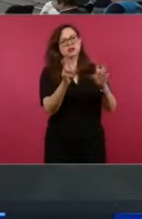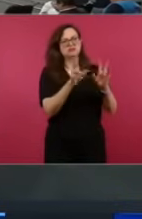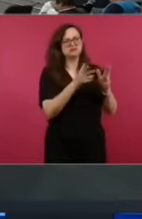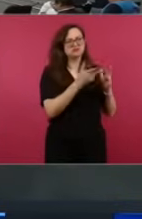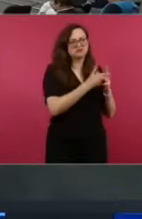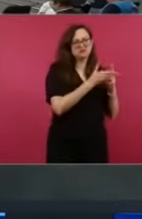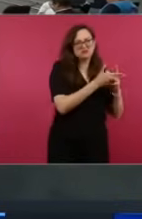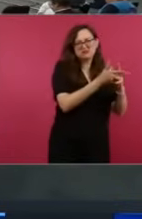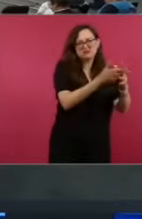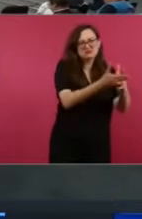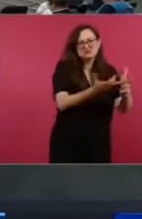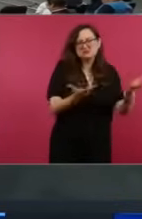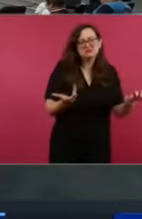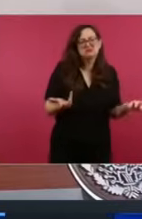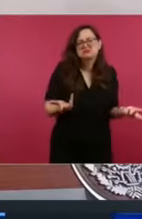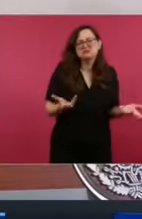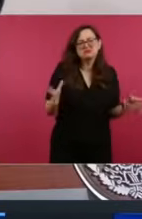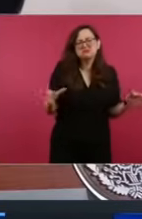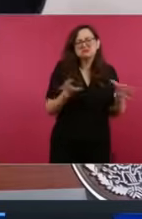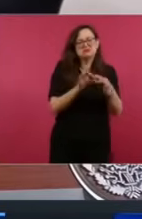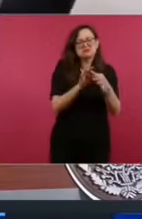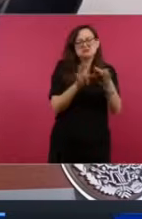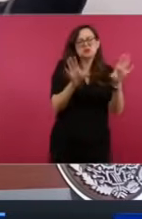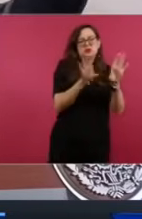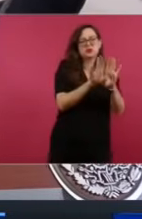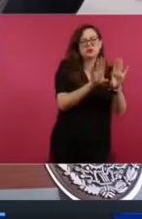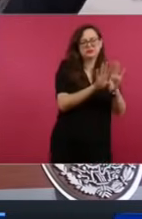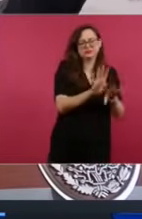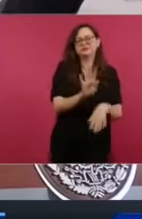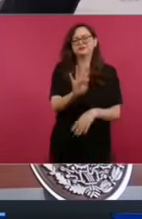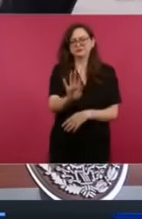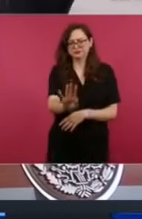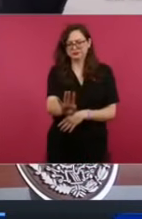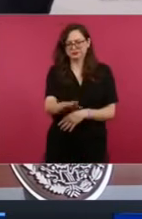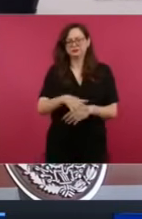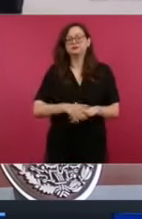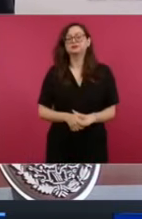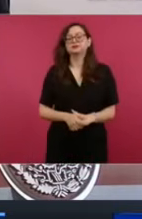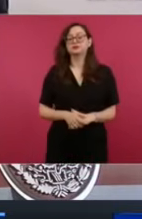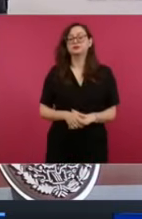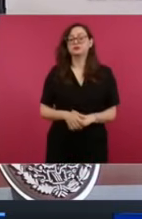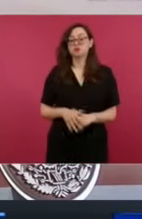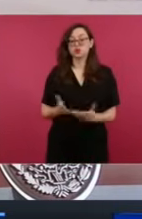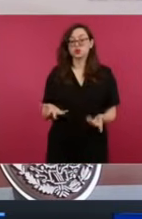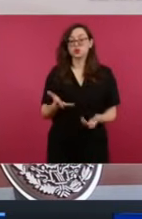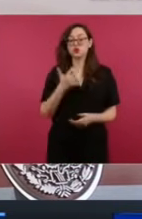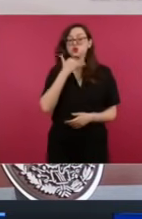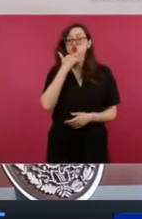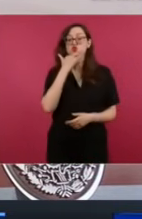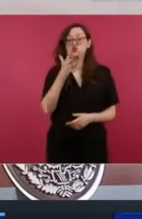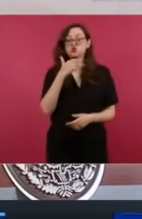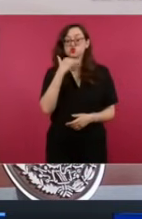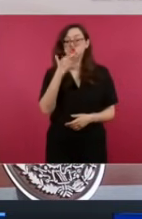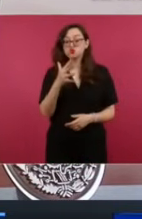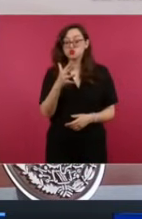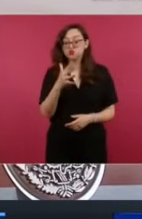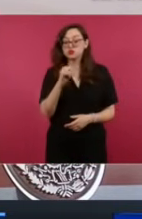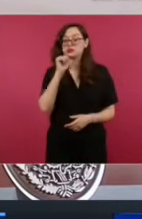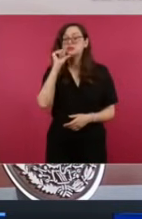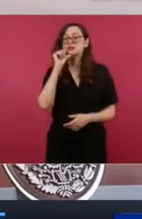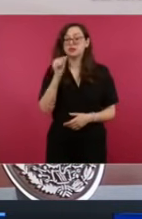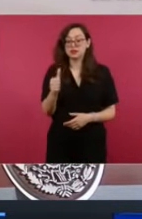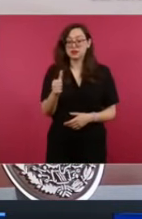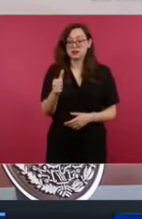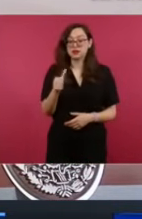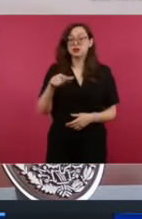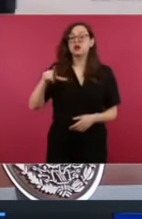pues parece mentira, pero parece ser que ya lo de las fosas comunes ya son muy raras las veces que aparecen. Incluso aquí en